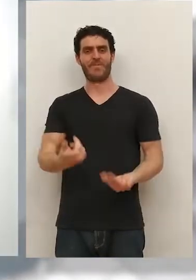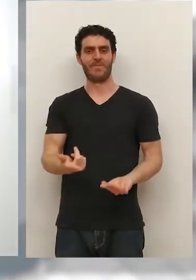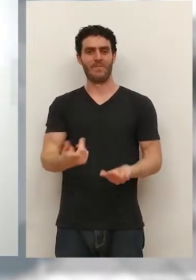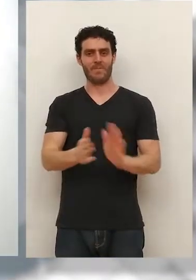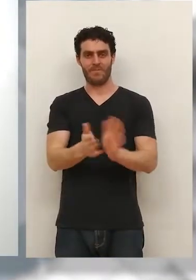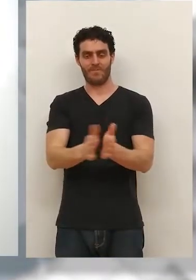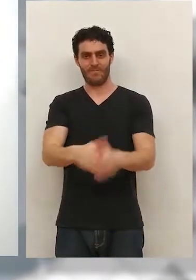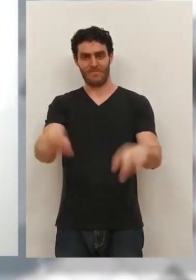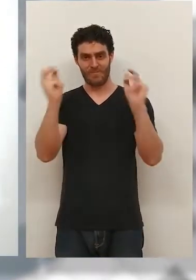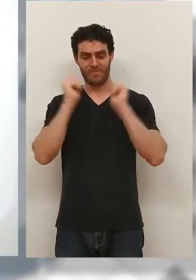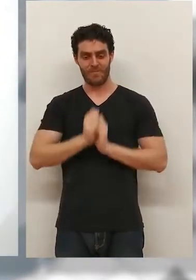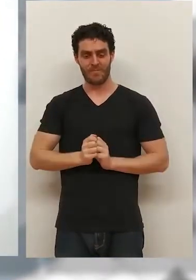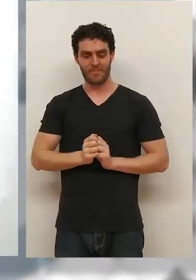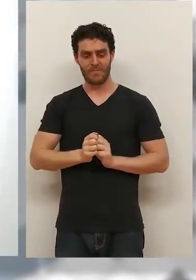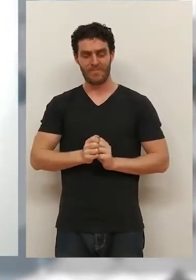de Tritium Magalum,